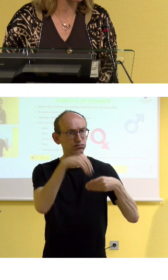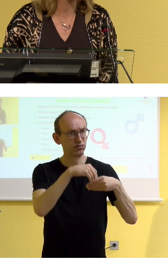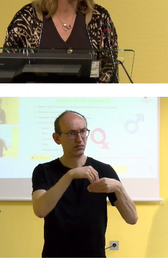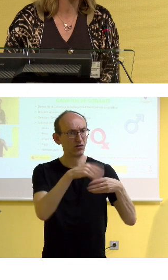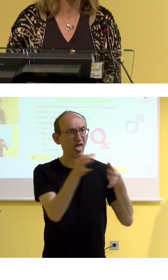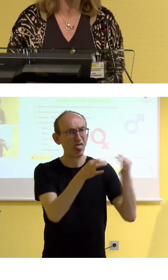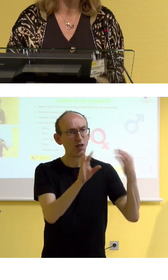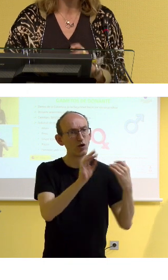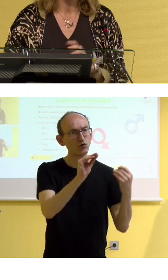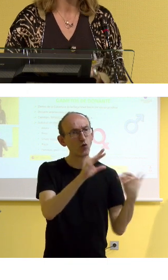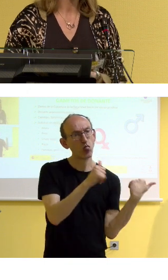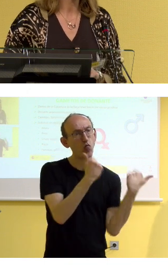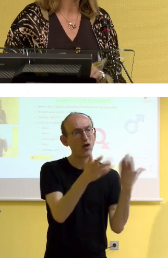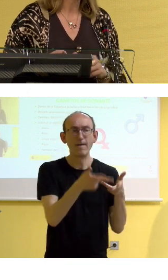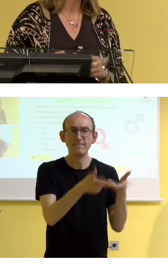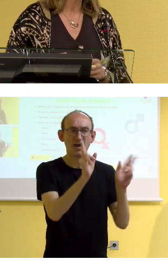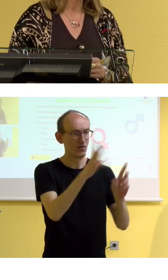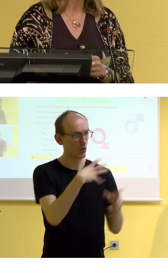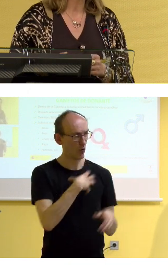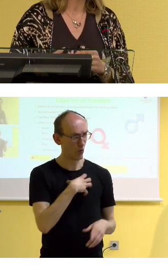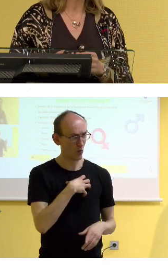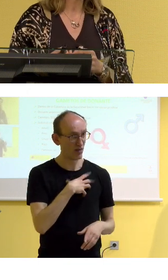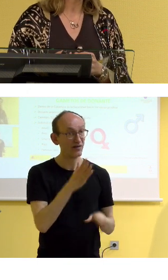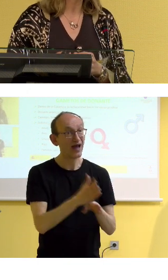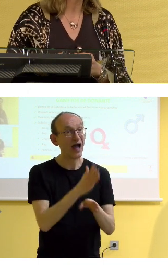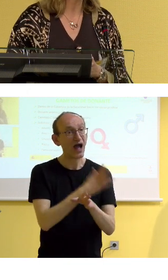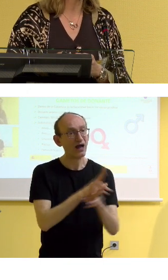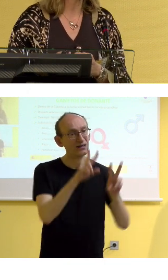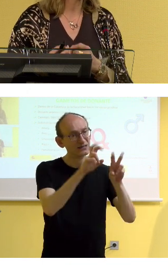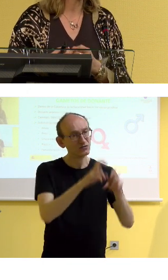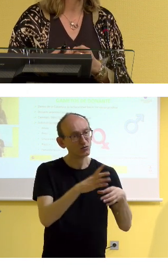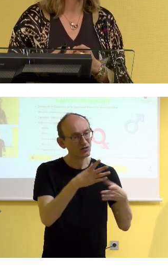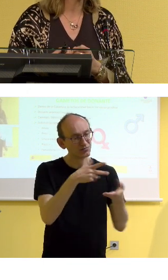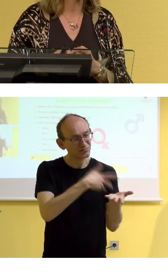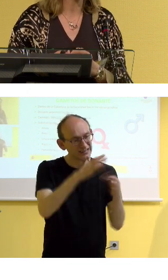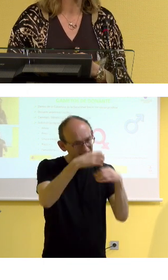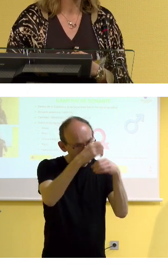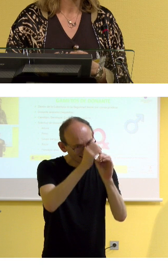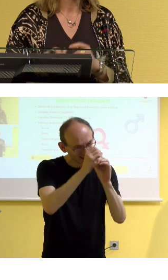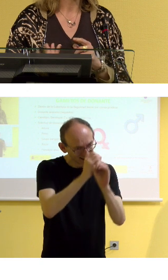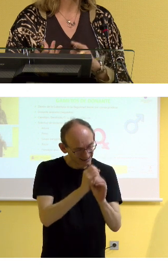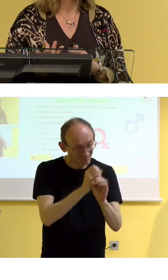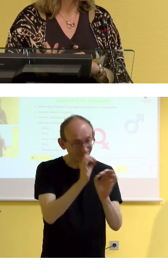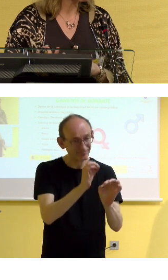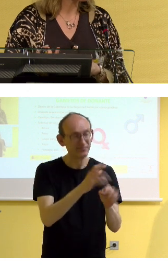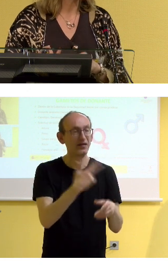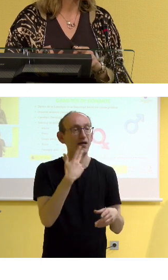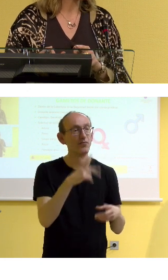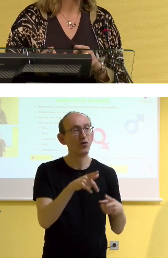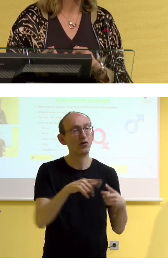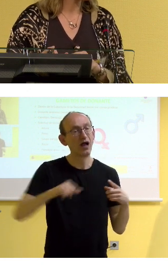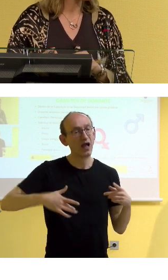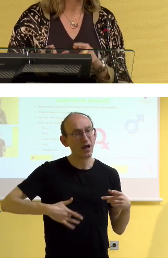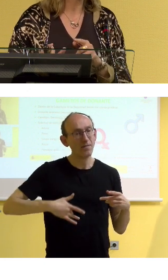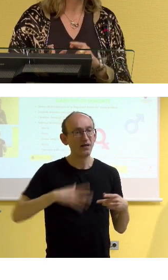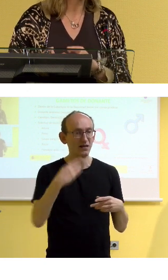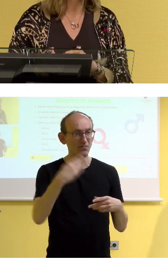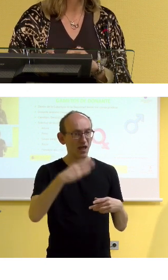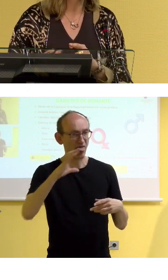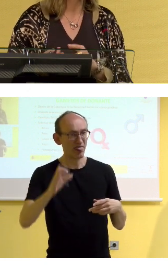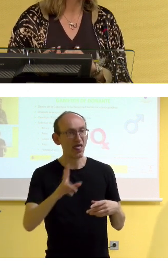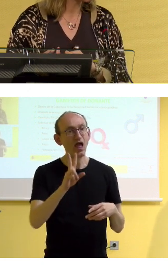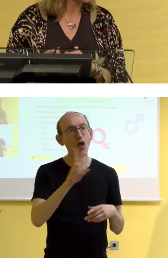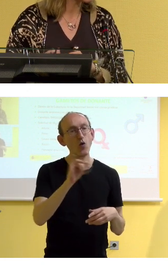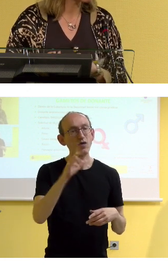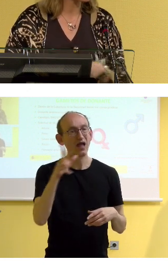sus gametos, ¿vale? Tienen que tener un estudio de serología, se les estudia hepatitis B, hepatitis C,